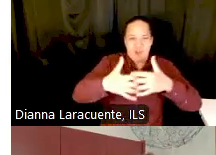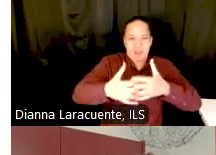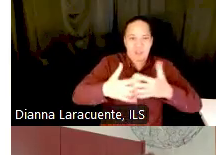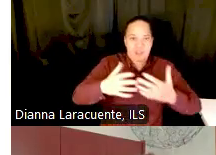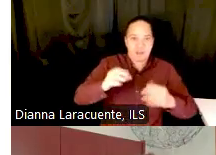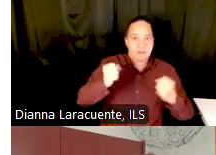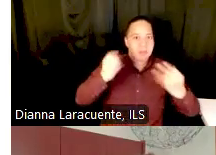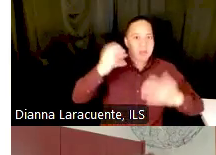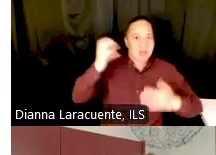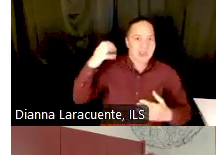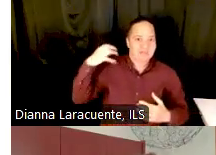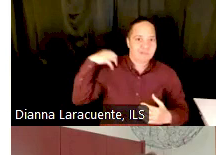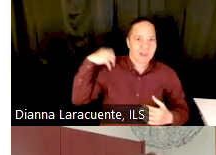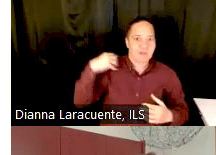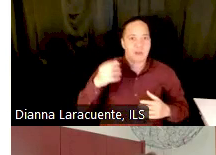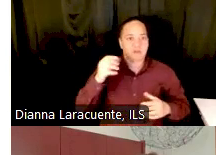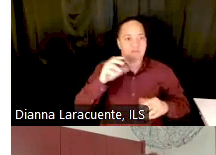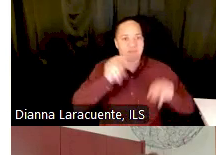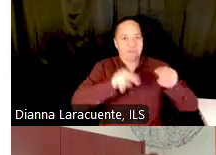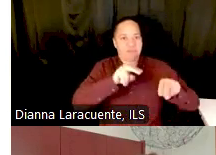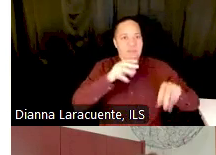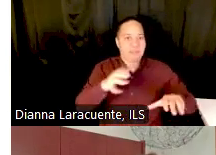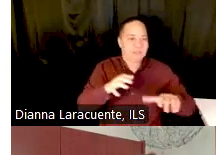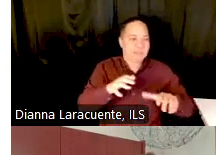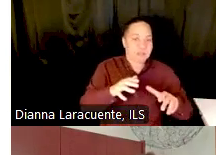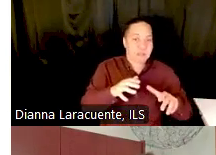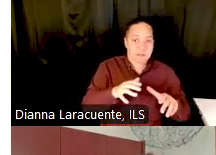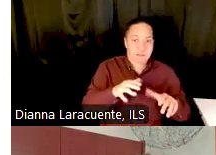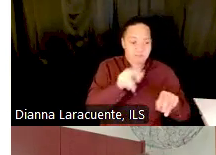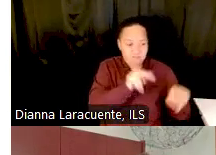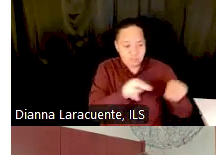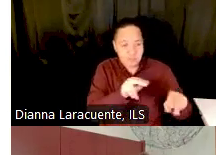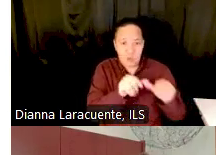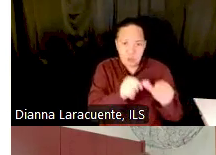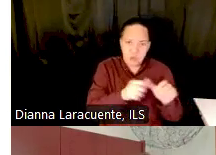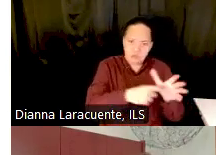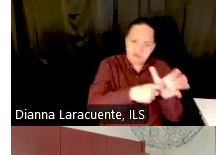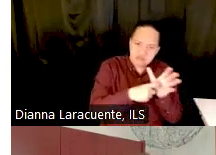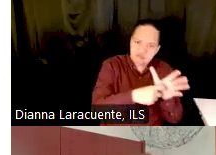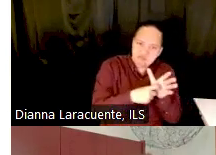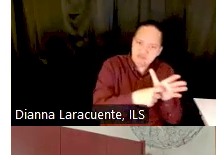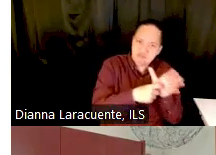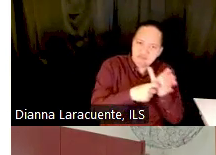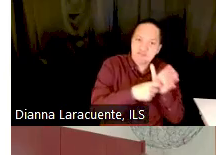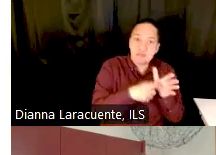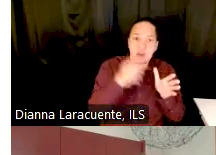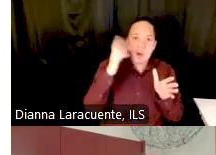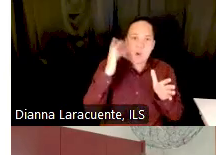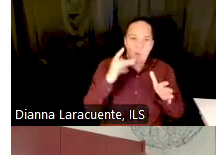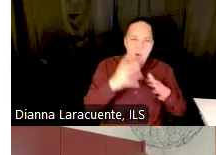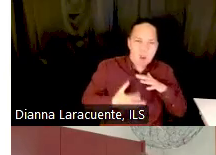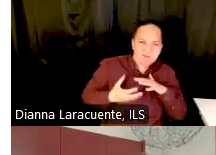y bien custodiado, y encima de eso seguimos exigiendo y corrigiendo porque esa